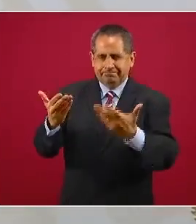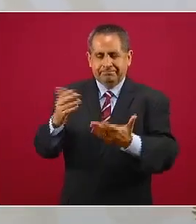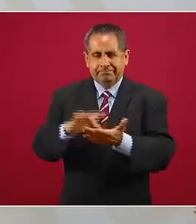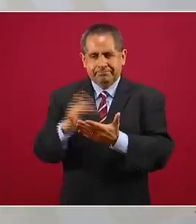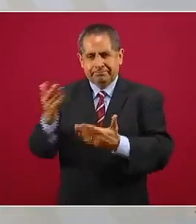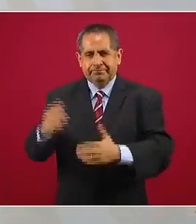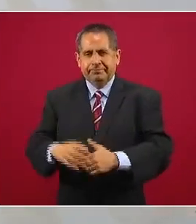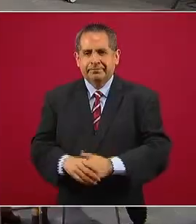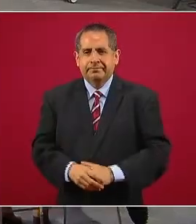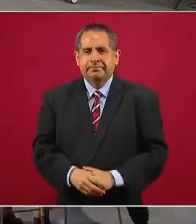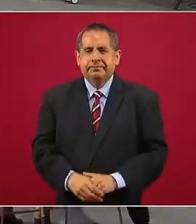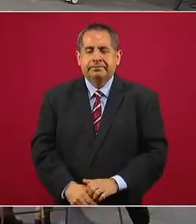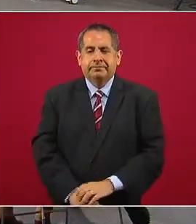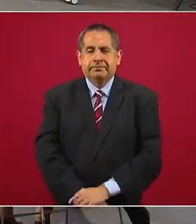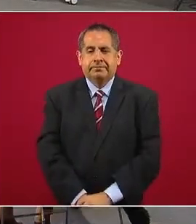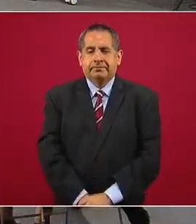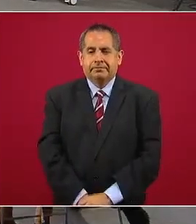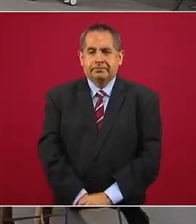Algo impresionante.